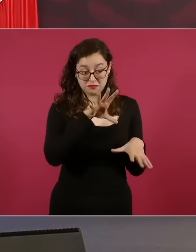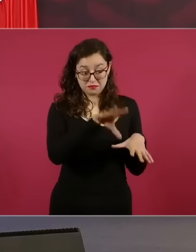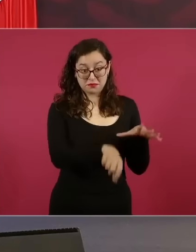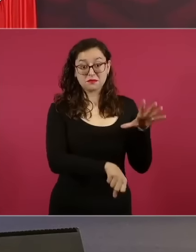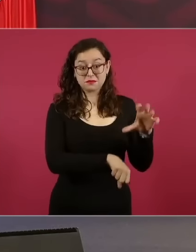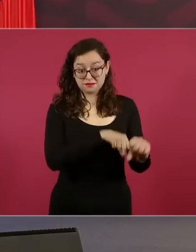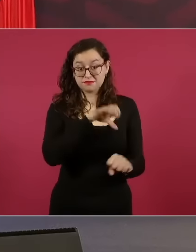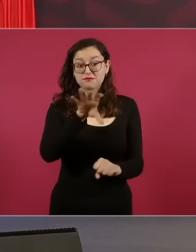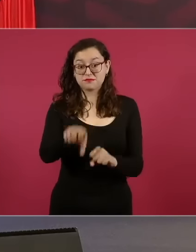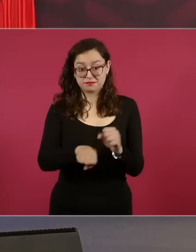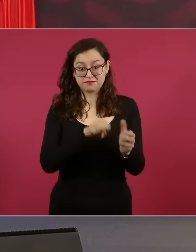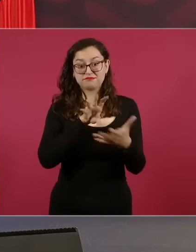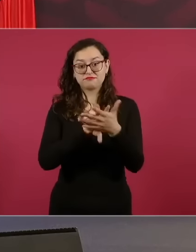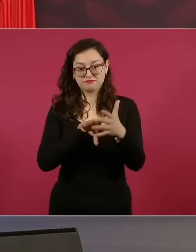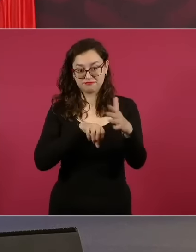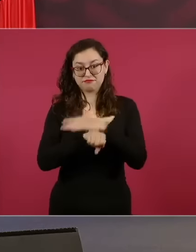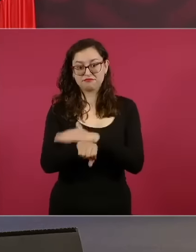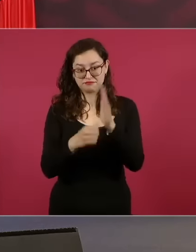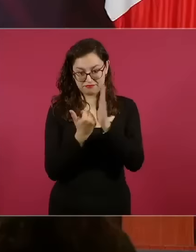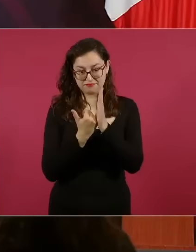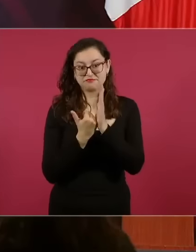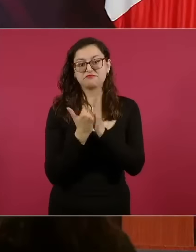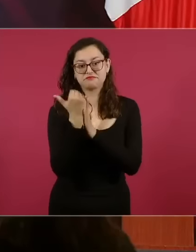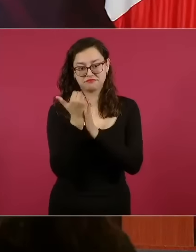detenidos, heridos,